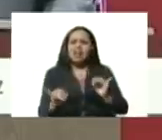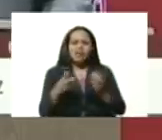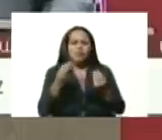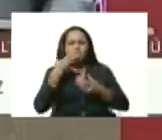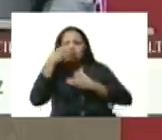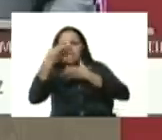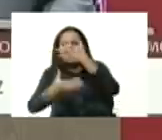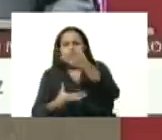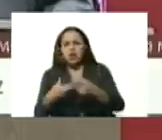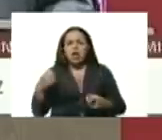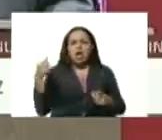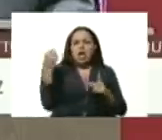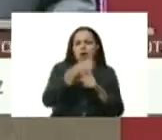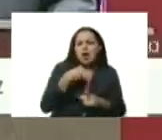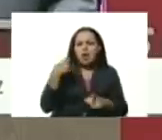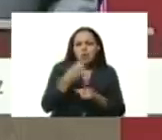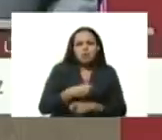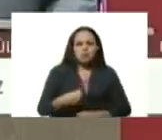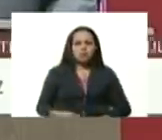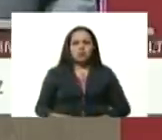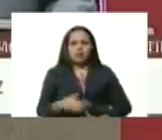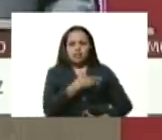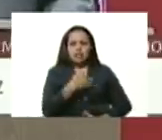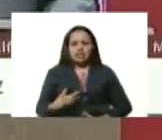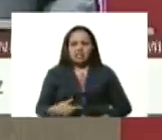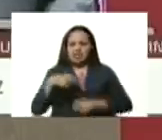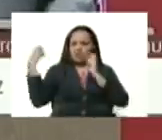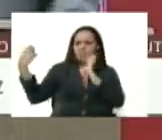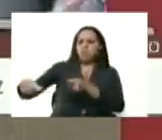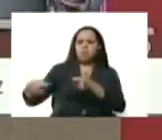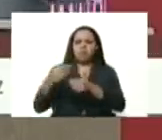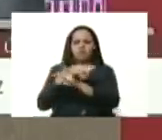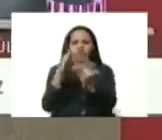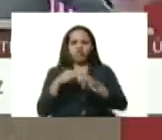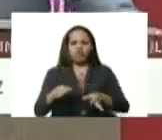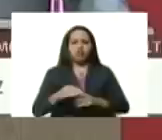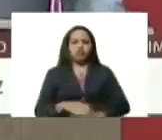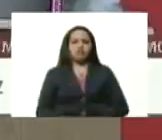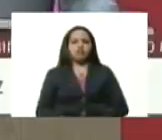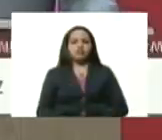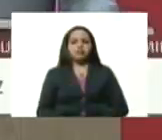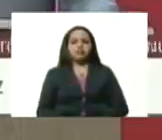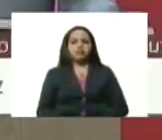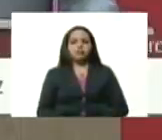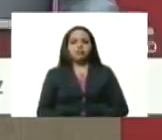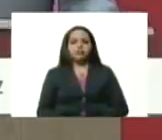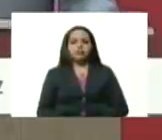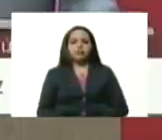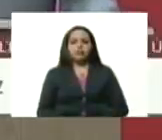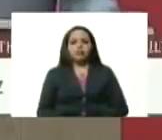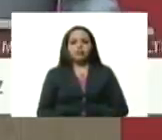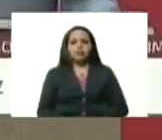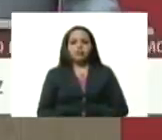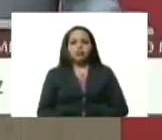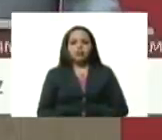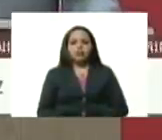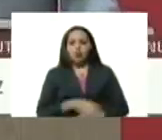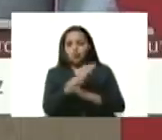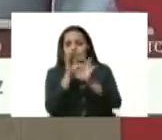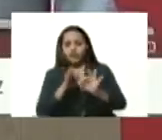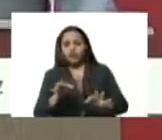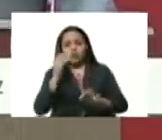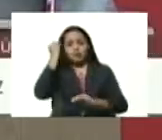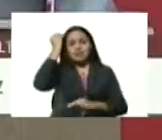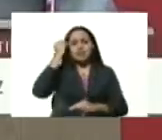tanto insulto, tanta imposición de medidas, de una especie de think tank, de tanques del